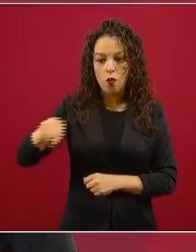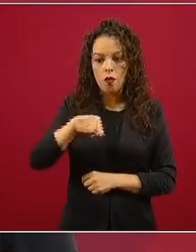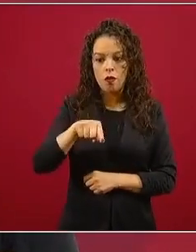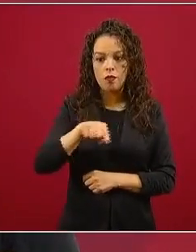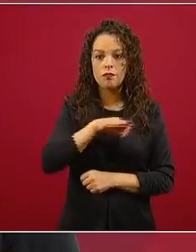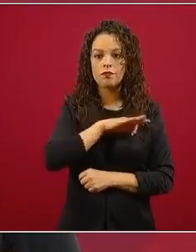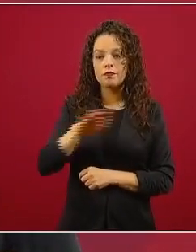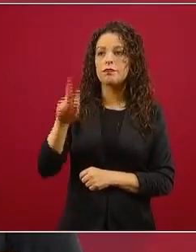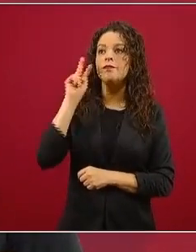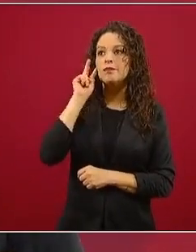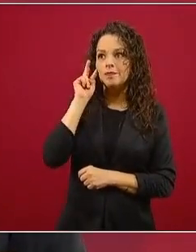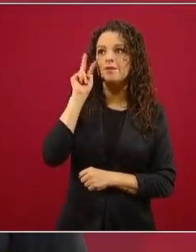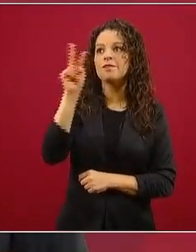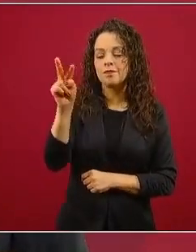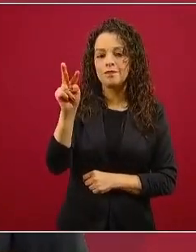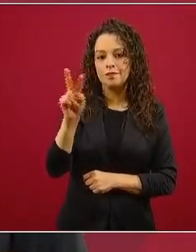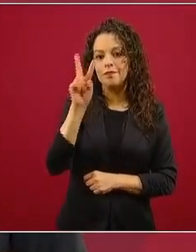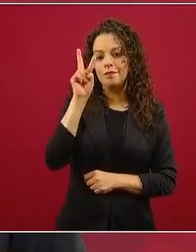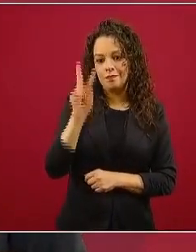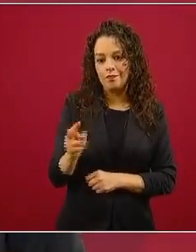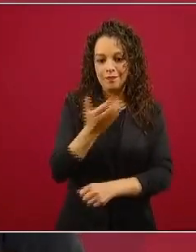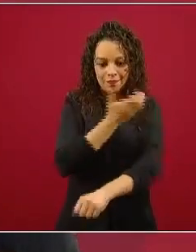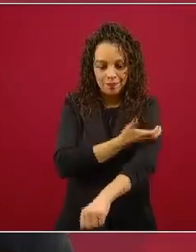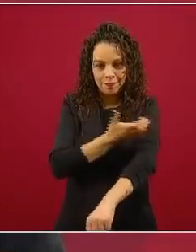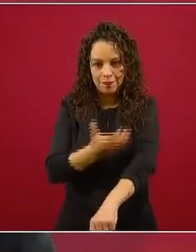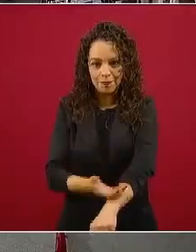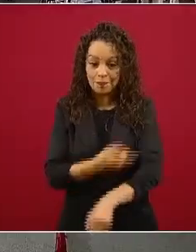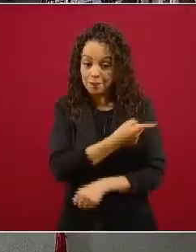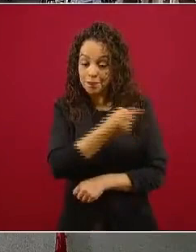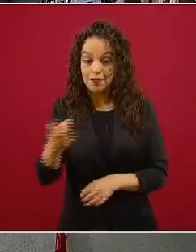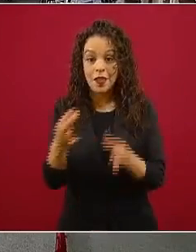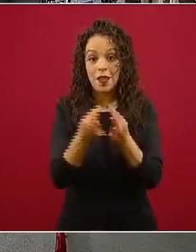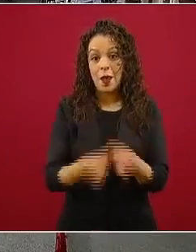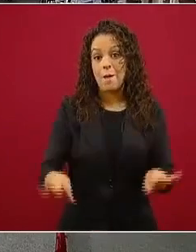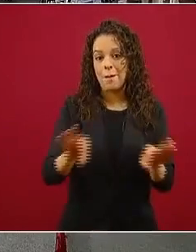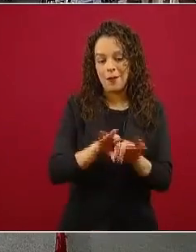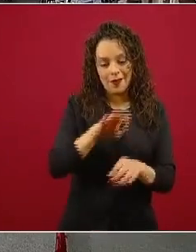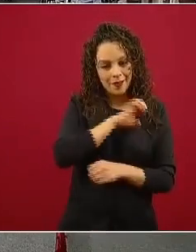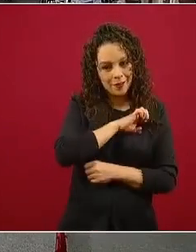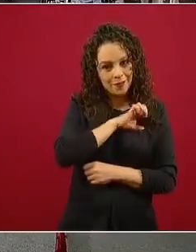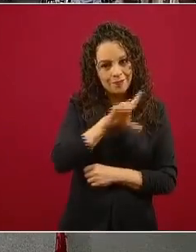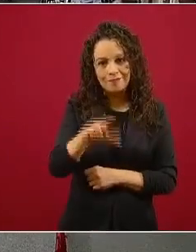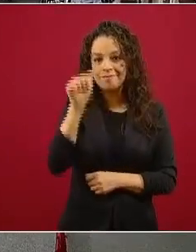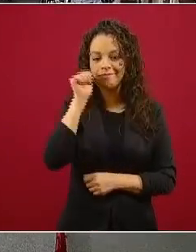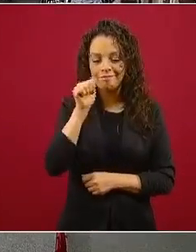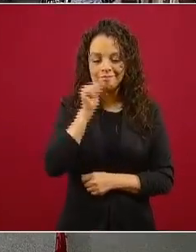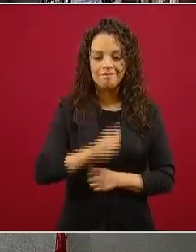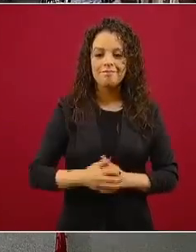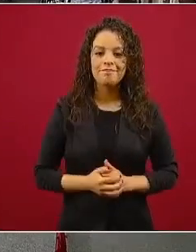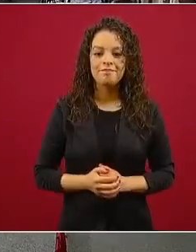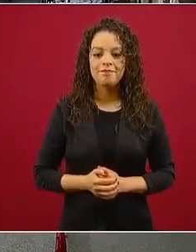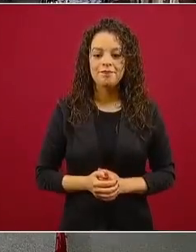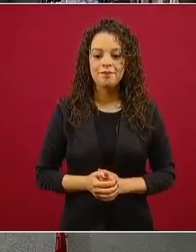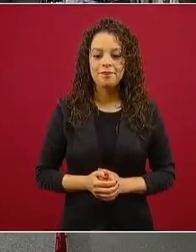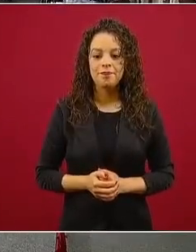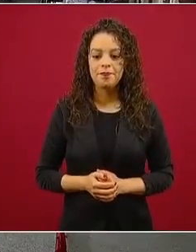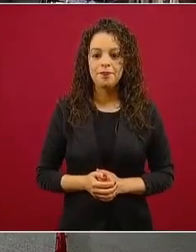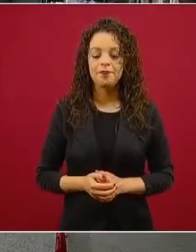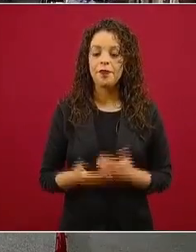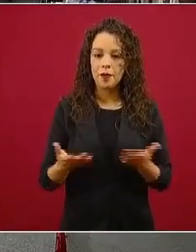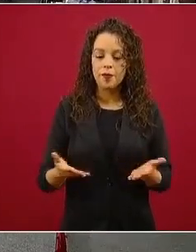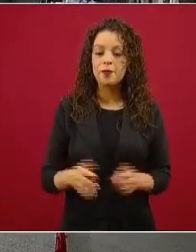presentes y que nos acompañen. Son invitados especiales. Bueno, vamos con